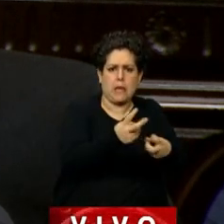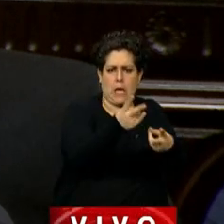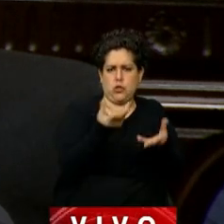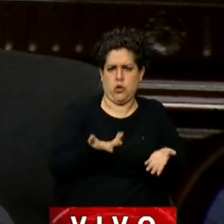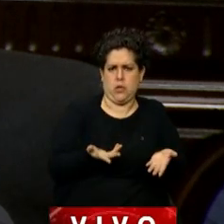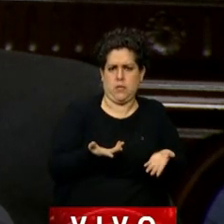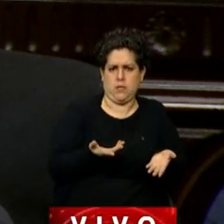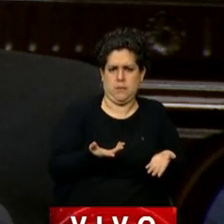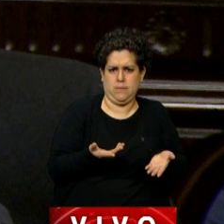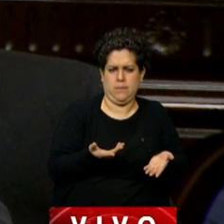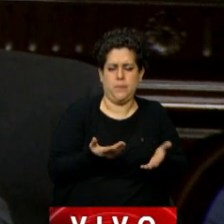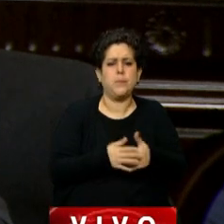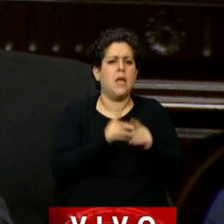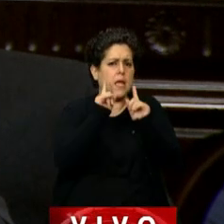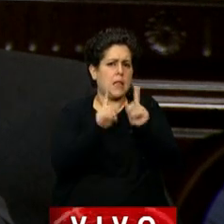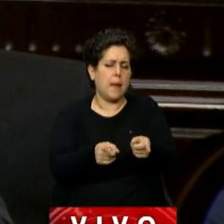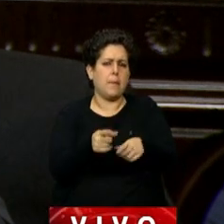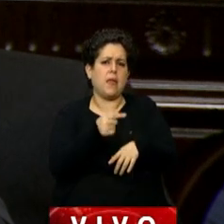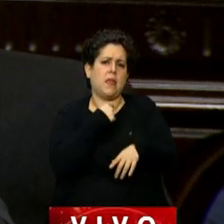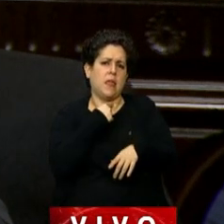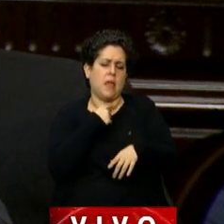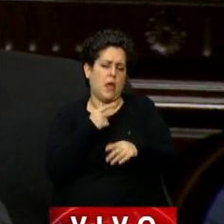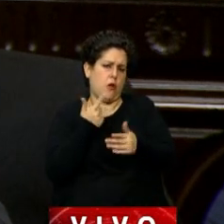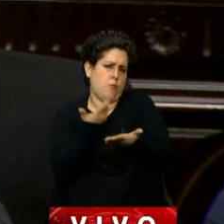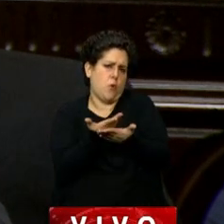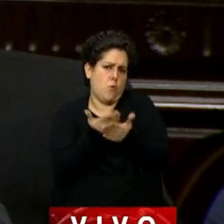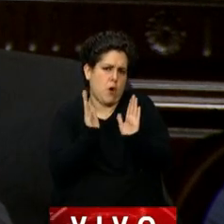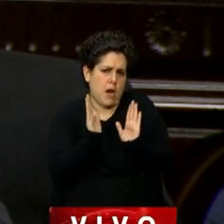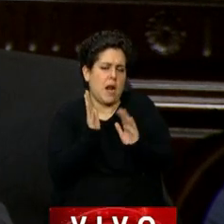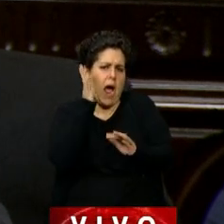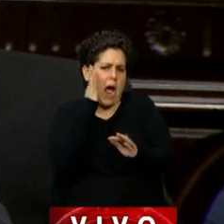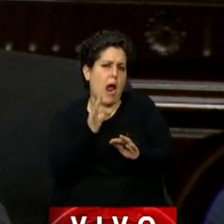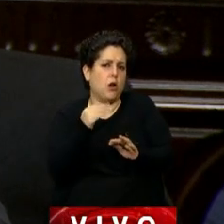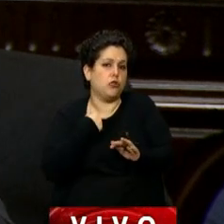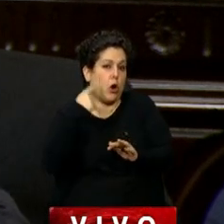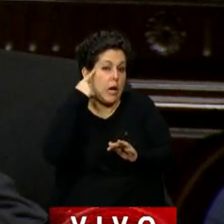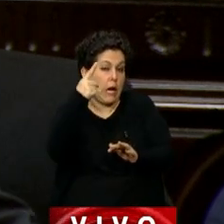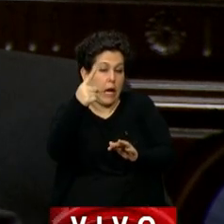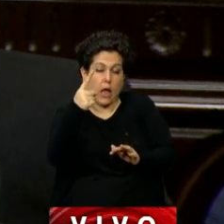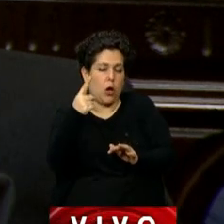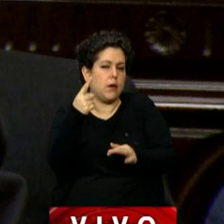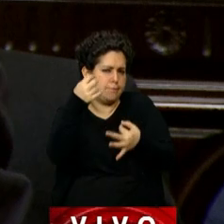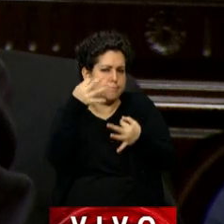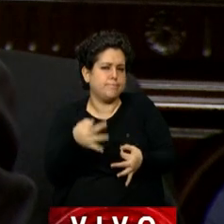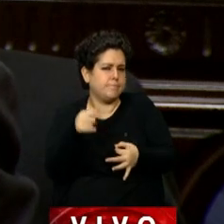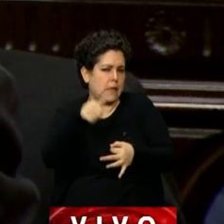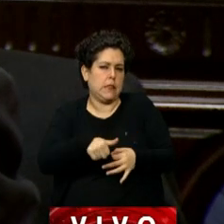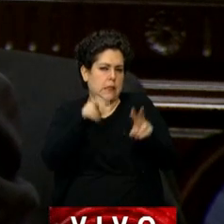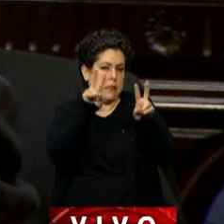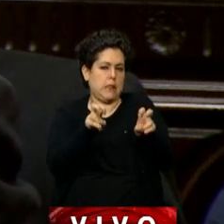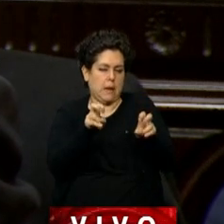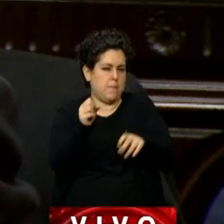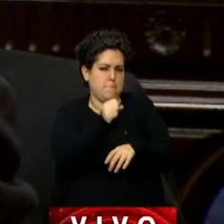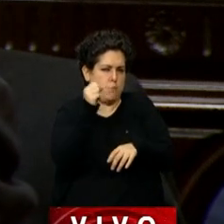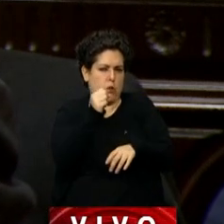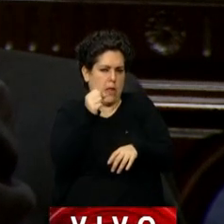Y también quiero poner a consideración algo que creo que está en el fondo de esto, que es